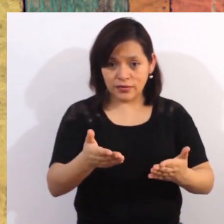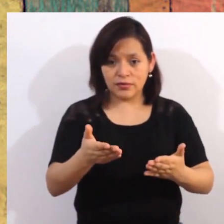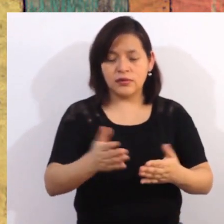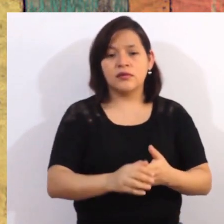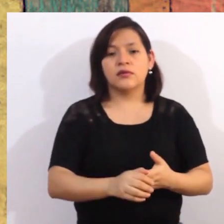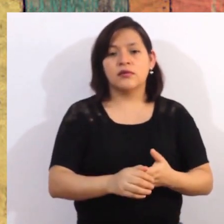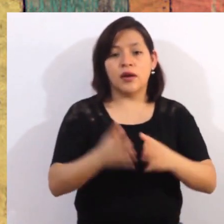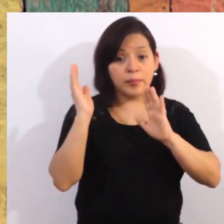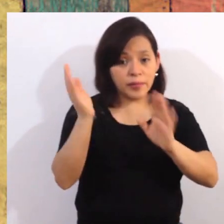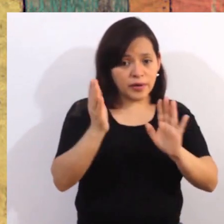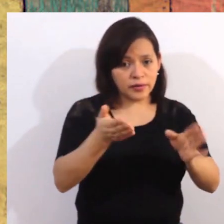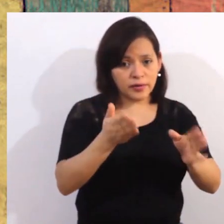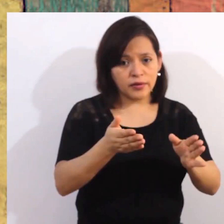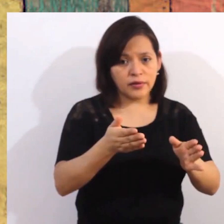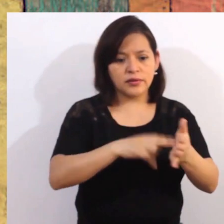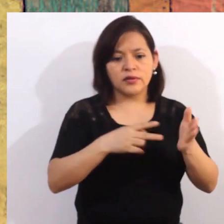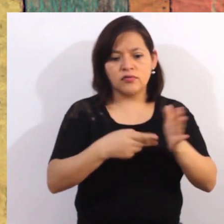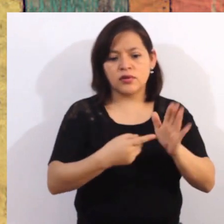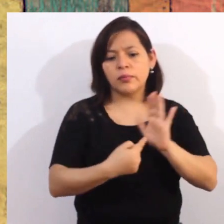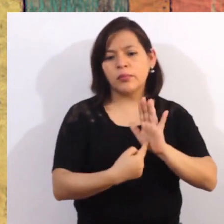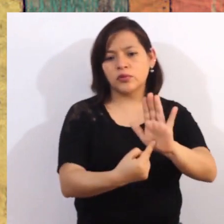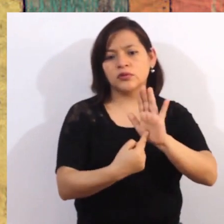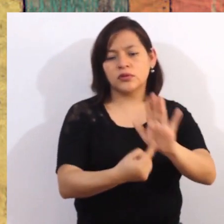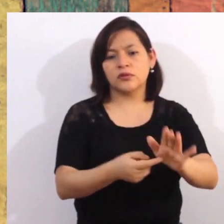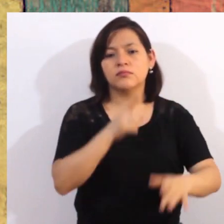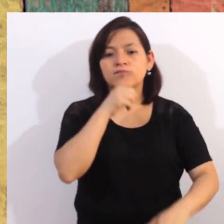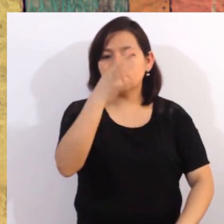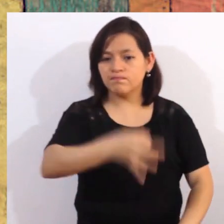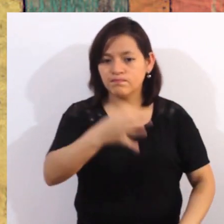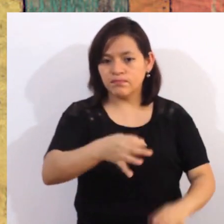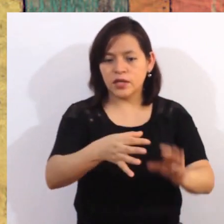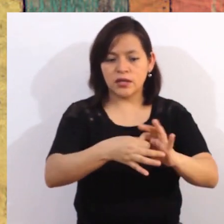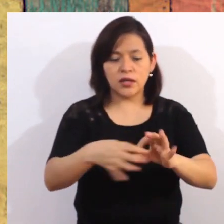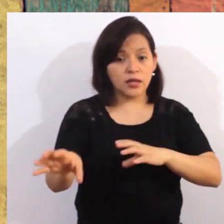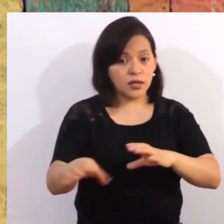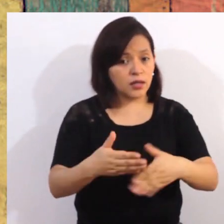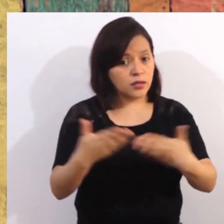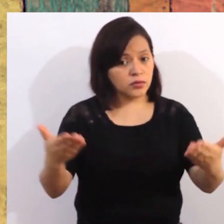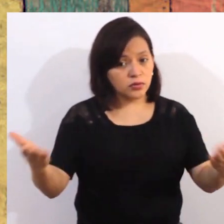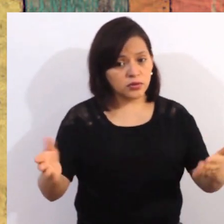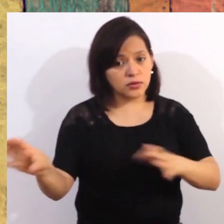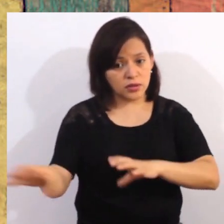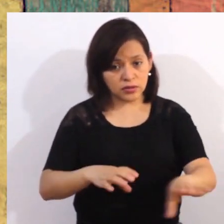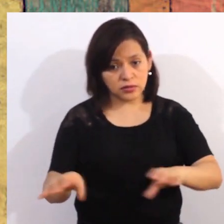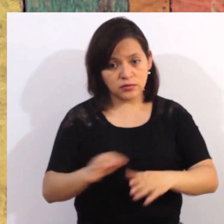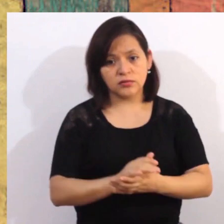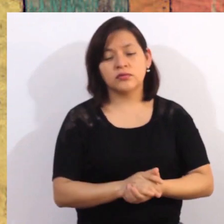del cielo para Daniel es mostrarle la verdad de los hechos. A veces nos